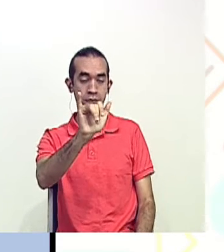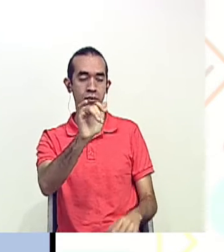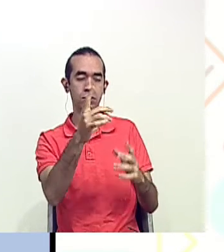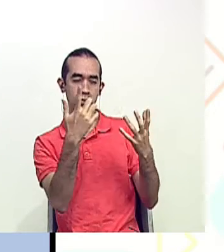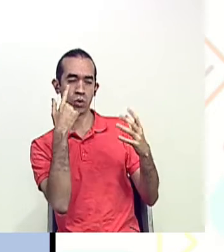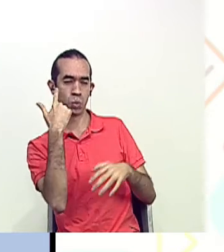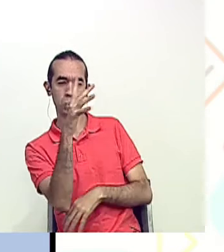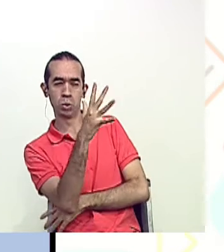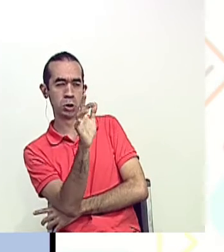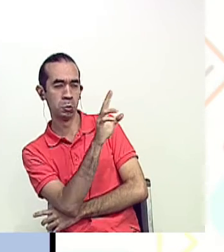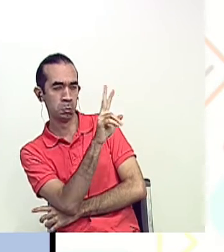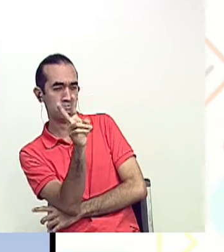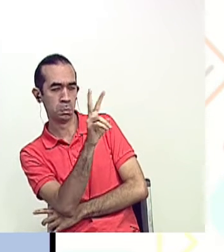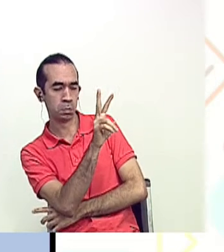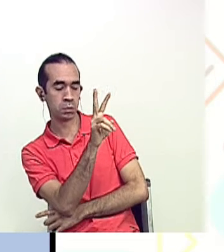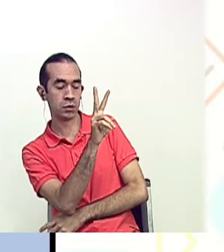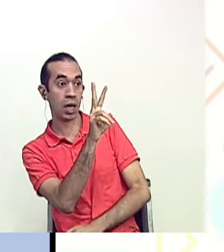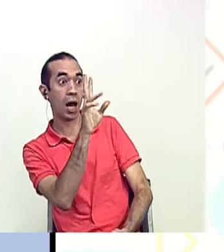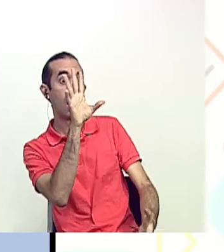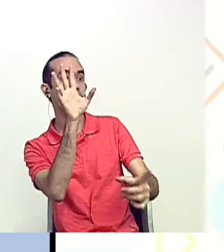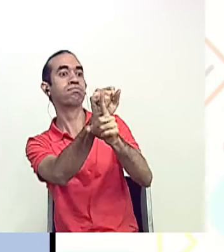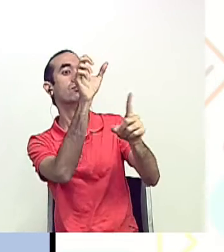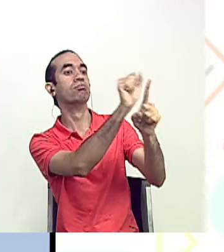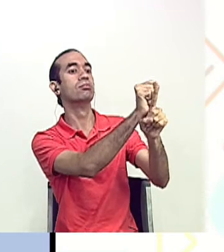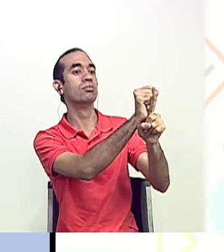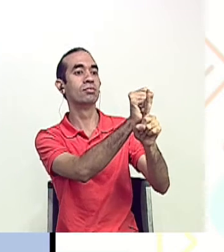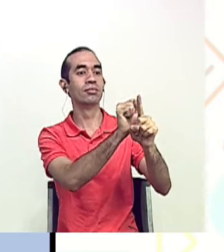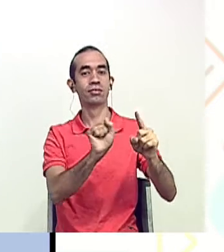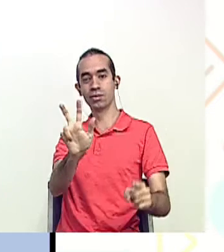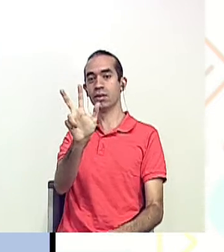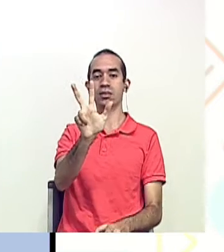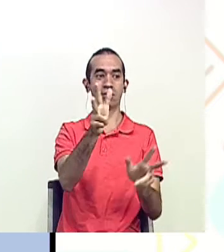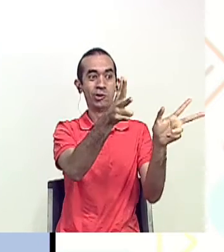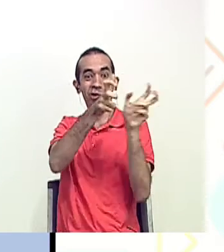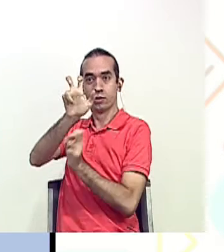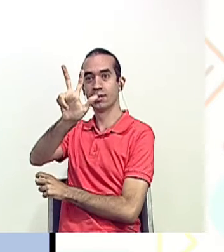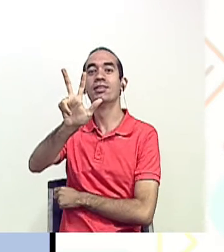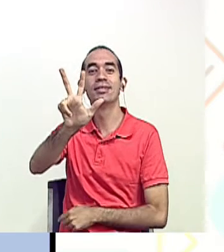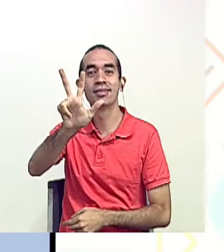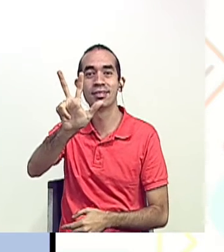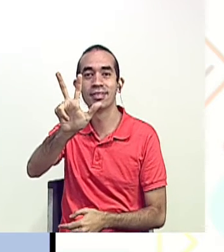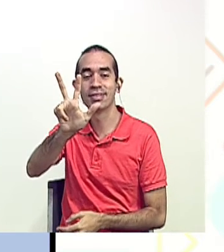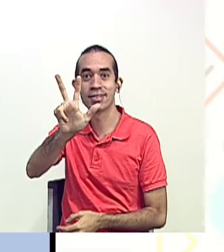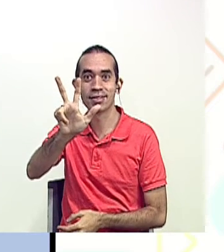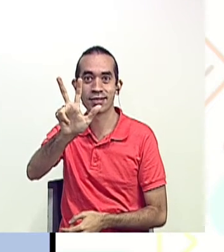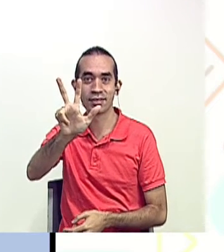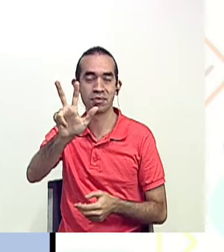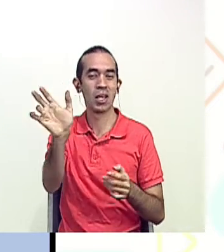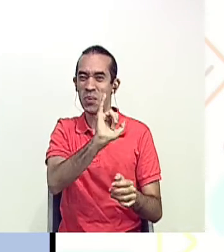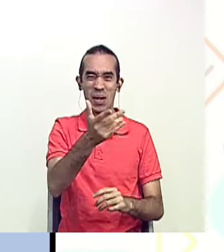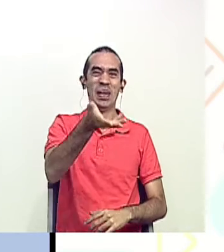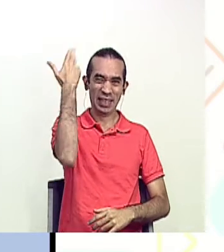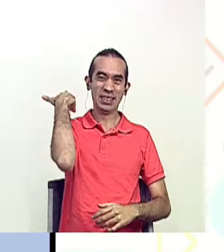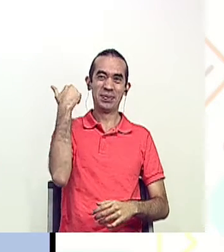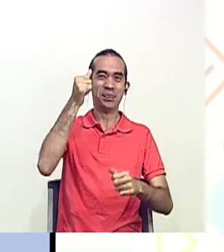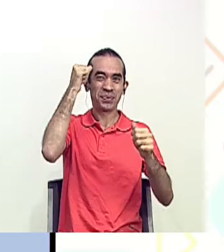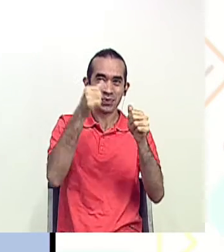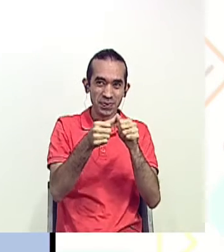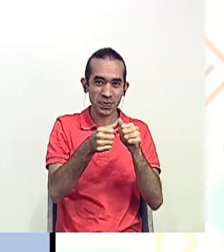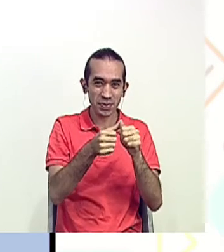común el número 3. Entonces, realizamos el mismo proceso anterior